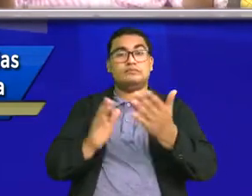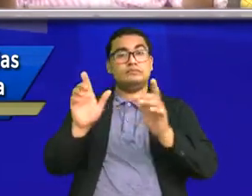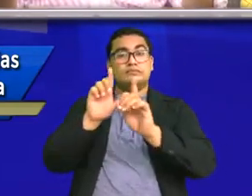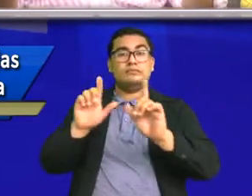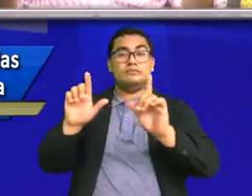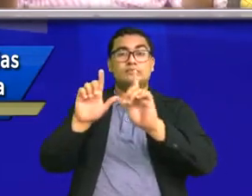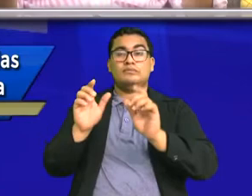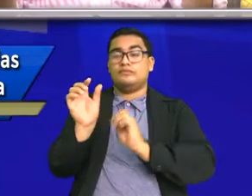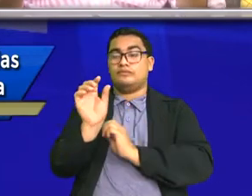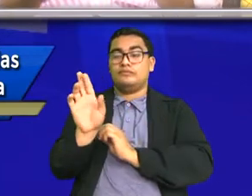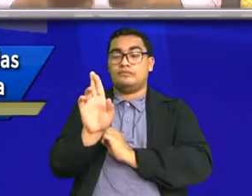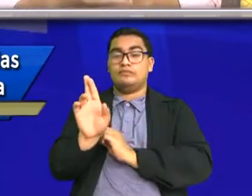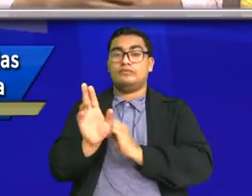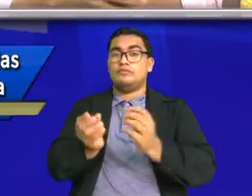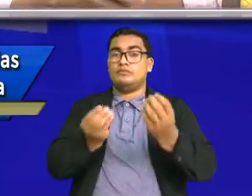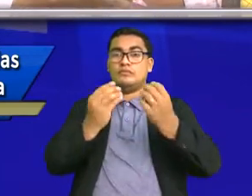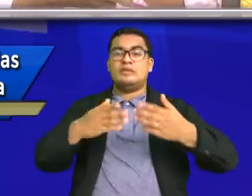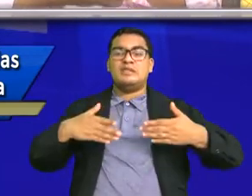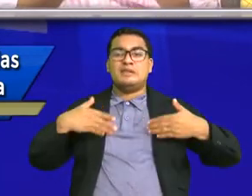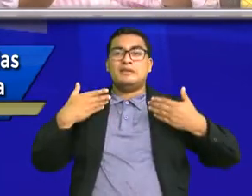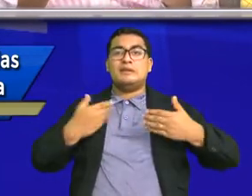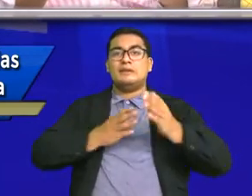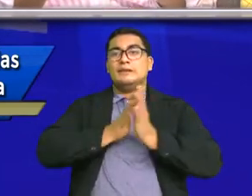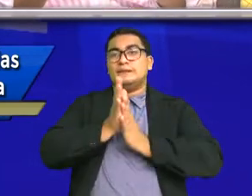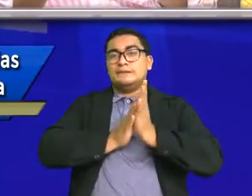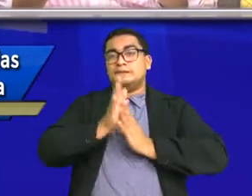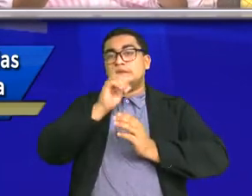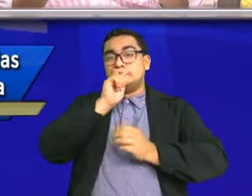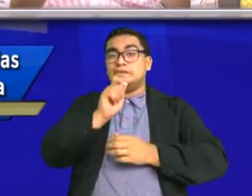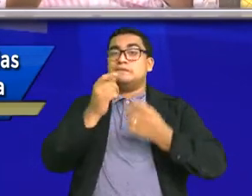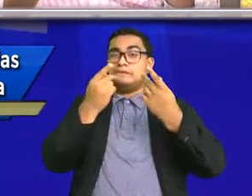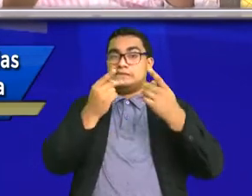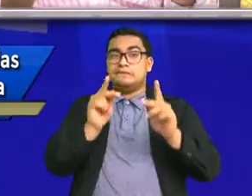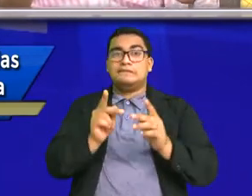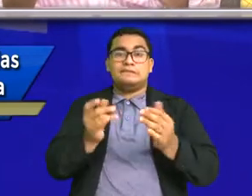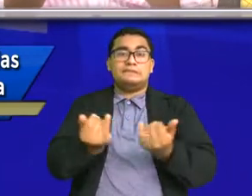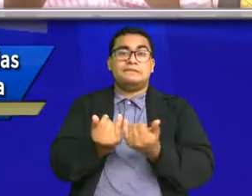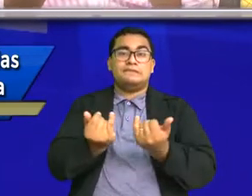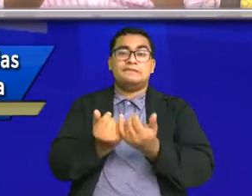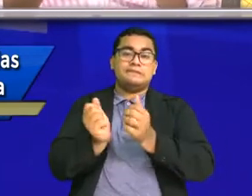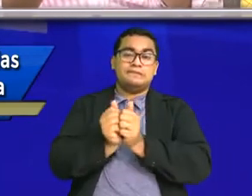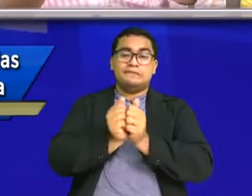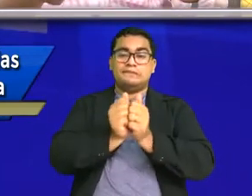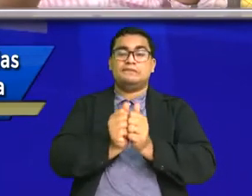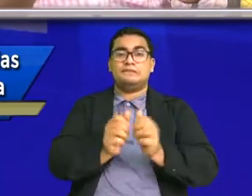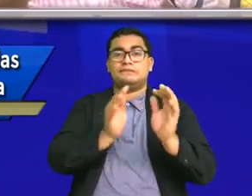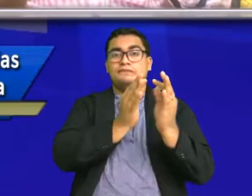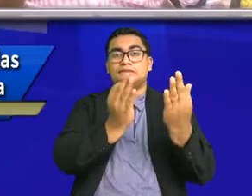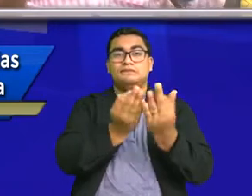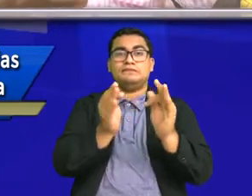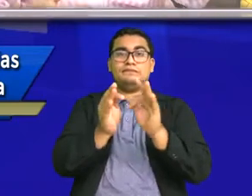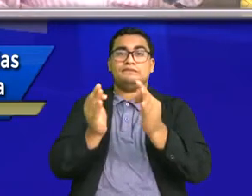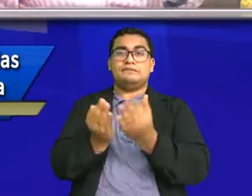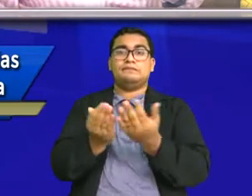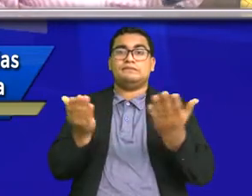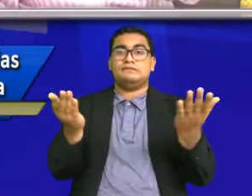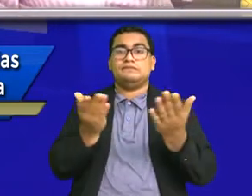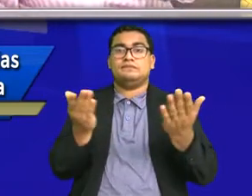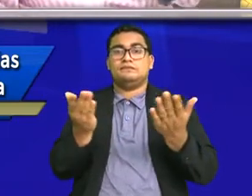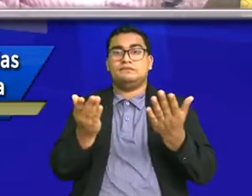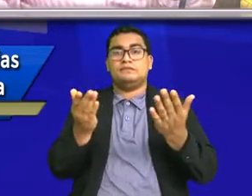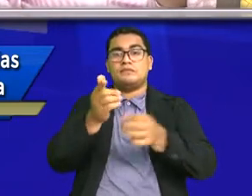hay mucho mucha mucha alegría mucha satisfacción sin embargo estamos acompañando a la familia mandando cápsulas